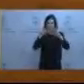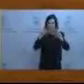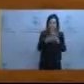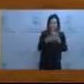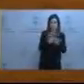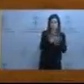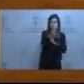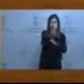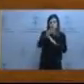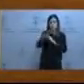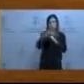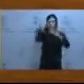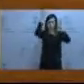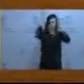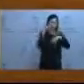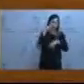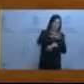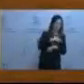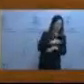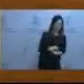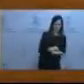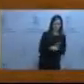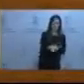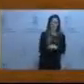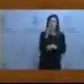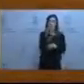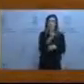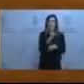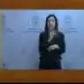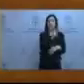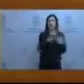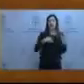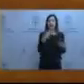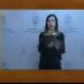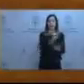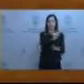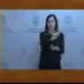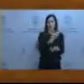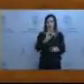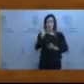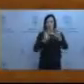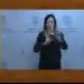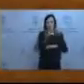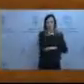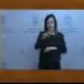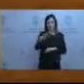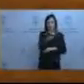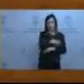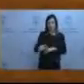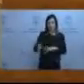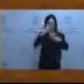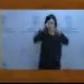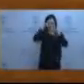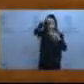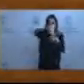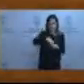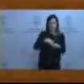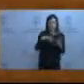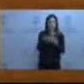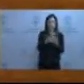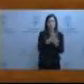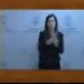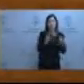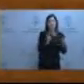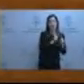por el personal de las ambulancias y del 20%, hasta el 20% de las muertes prehospitalarias por infarto se producen en el traslado